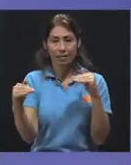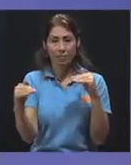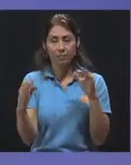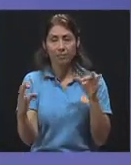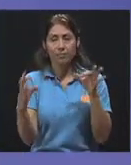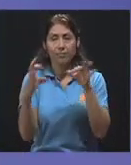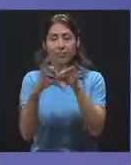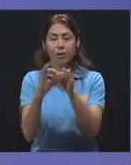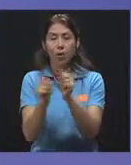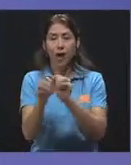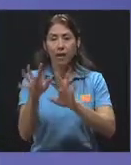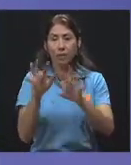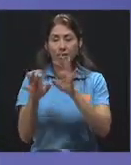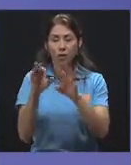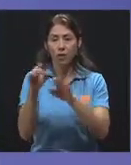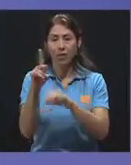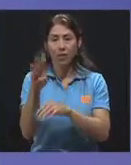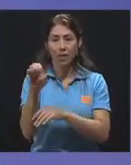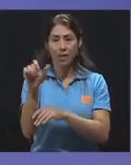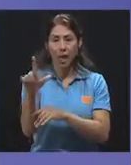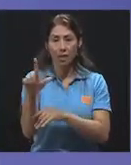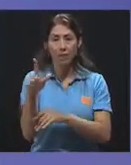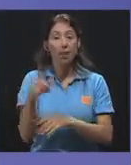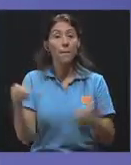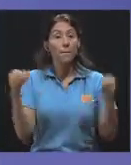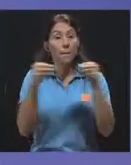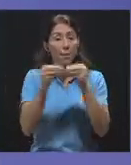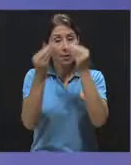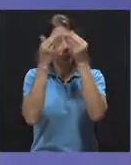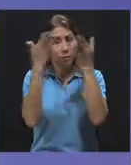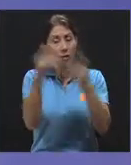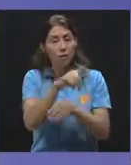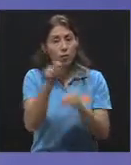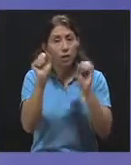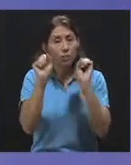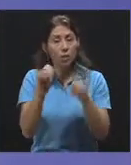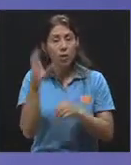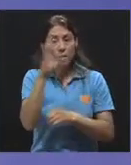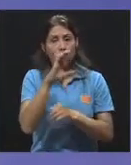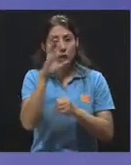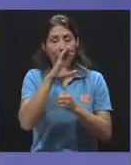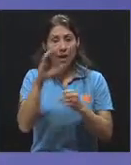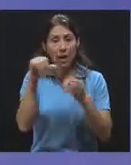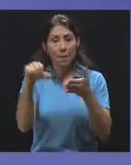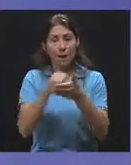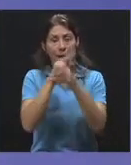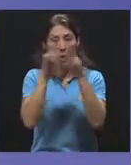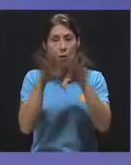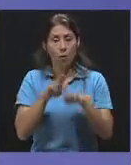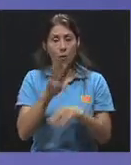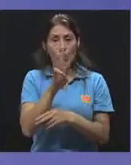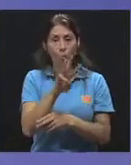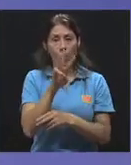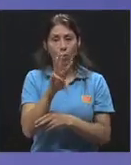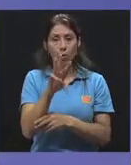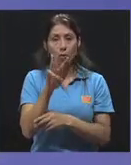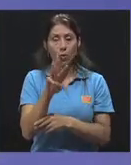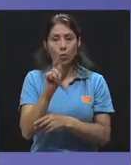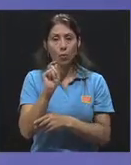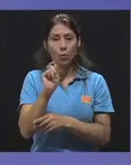Digital en Centroamérica. De Animación Digital, ok. Ajá. Para más información, digamos, pueden buscar en la página web